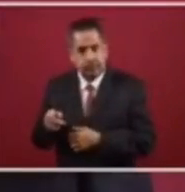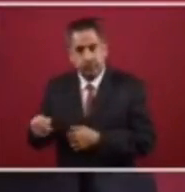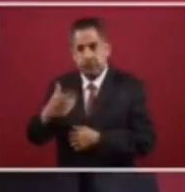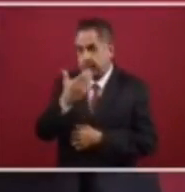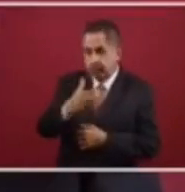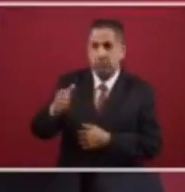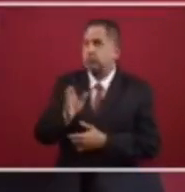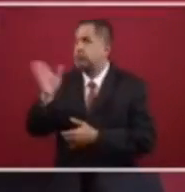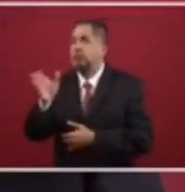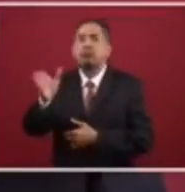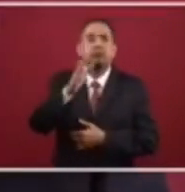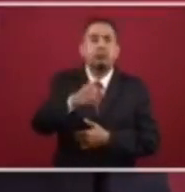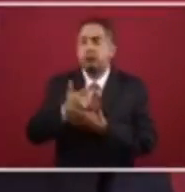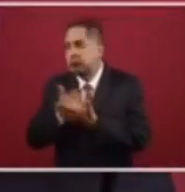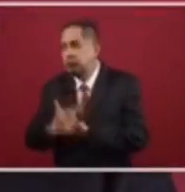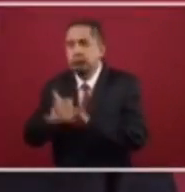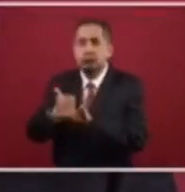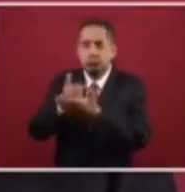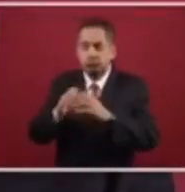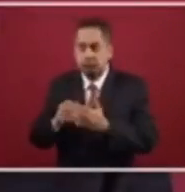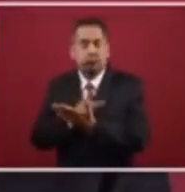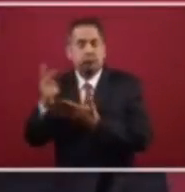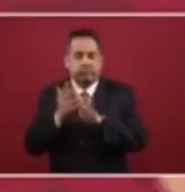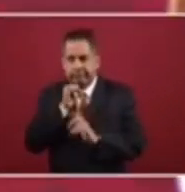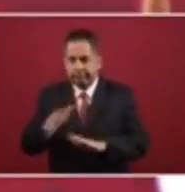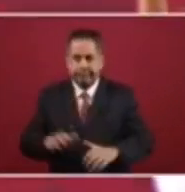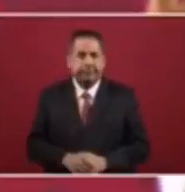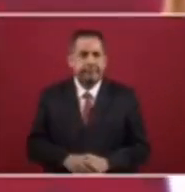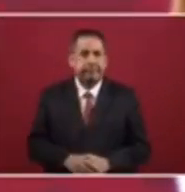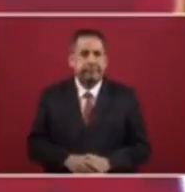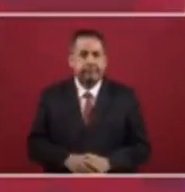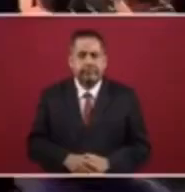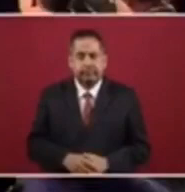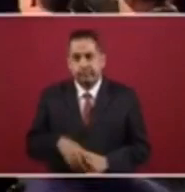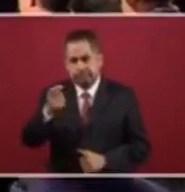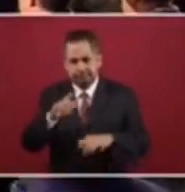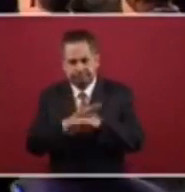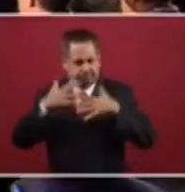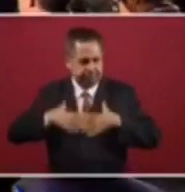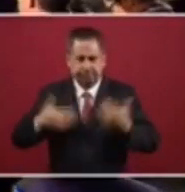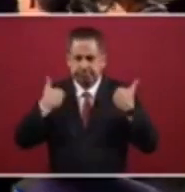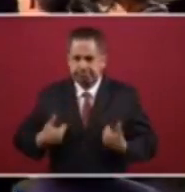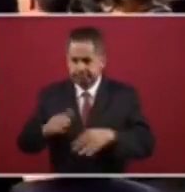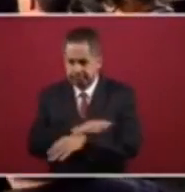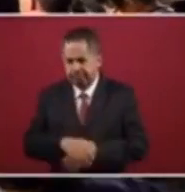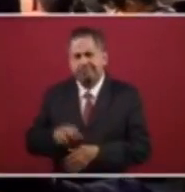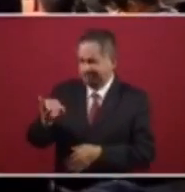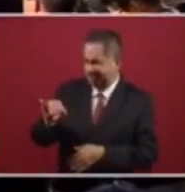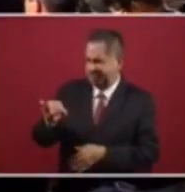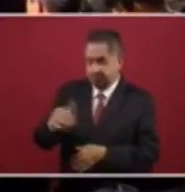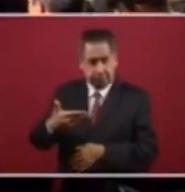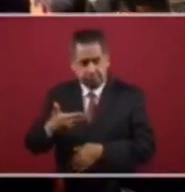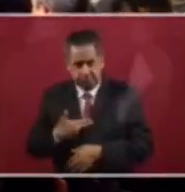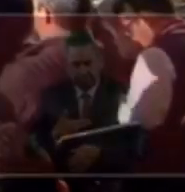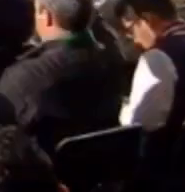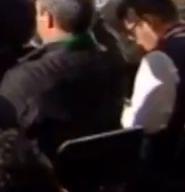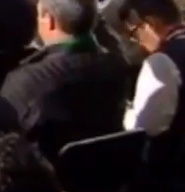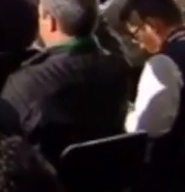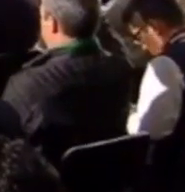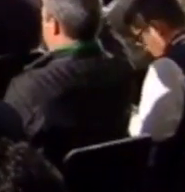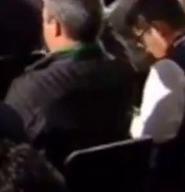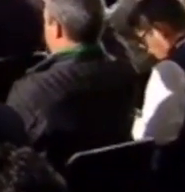el campo, en los programas de bienestar. ¿Van a cambiar el chaleco este? Sí, sí, es eso lo que pide el